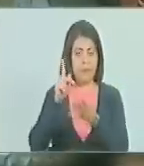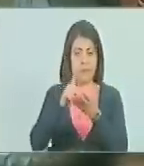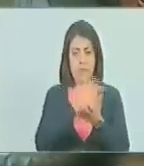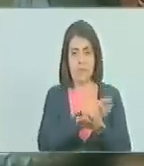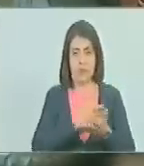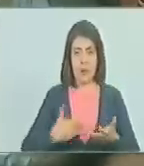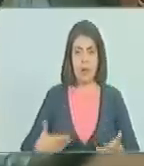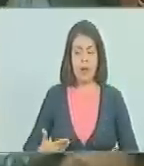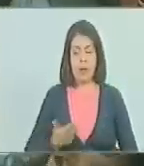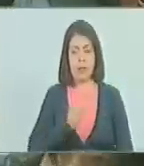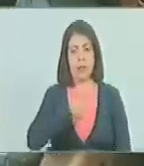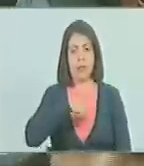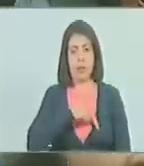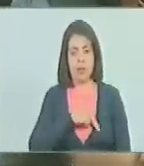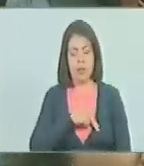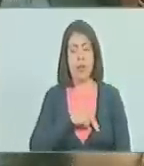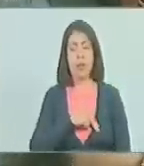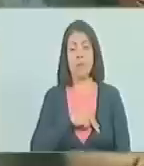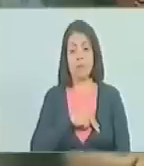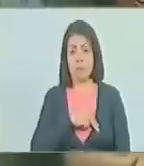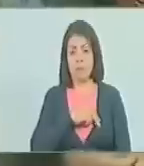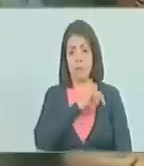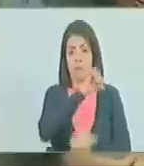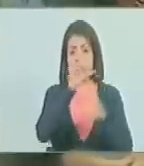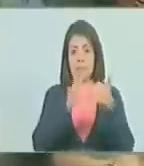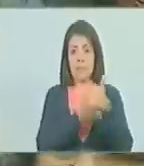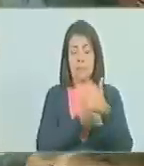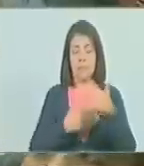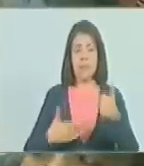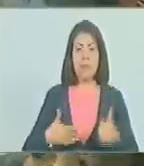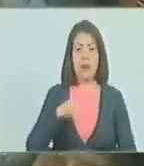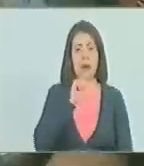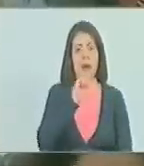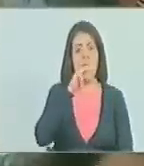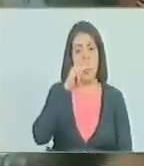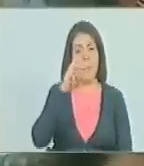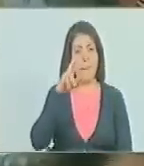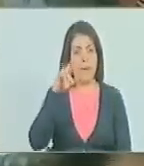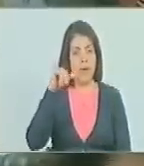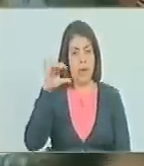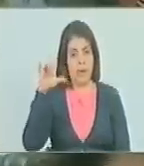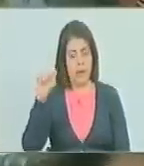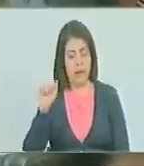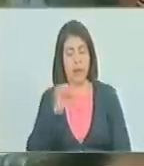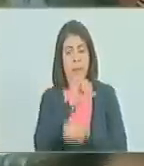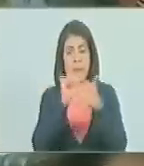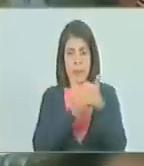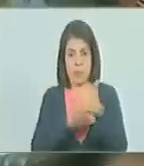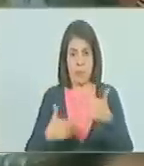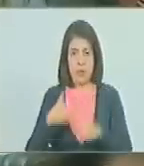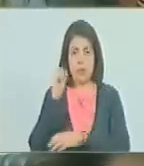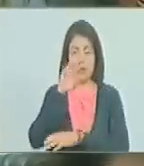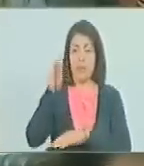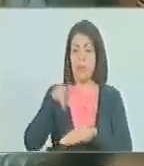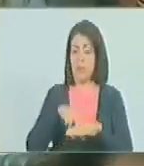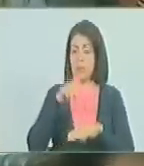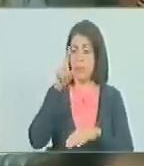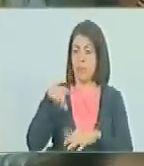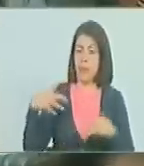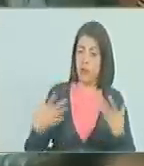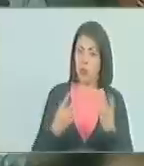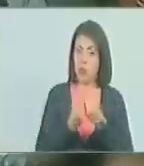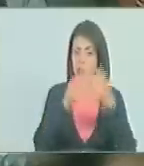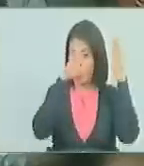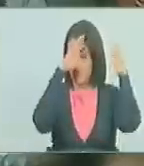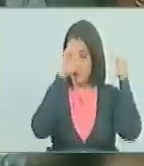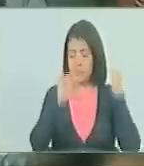presidida por nuestra querida vicepresidenta América. Allí nos acompañó también el